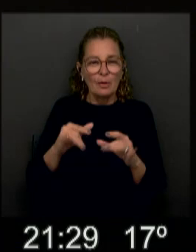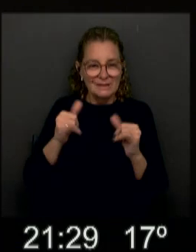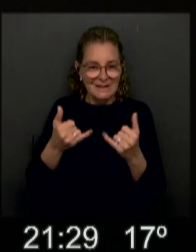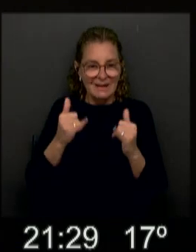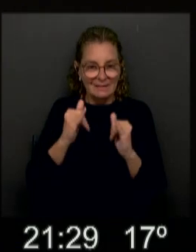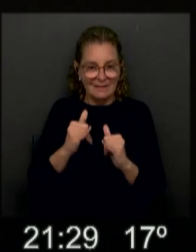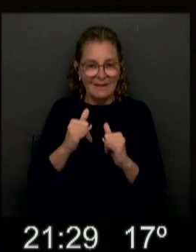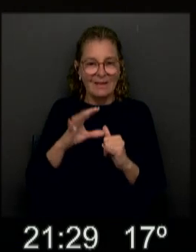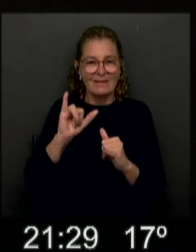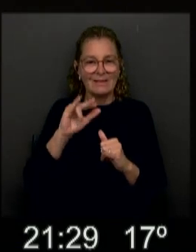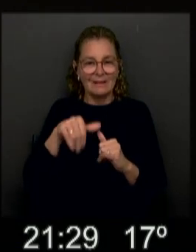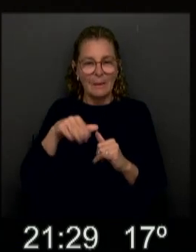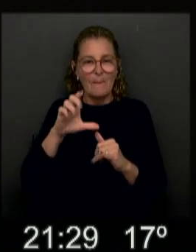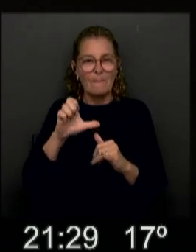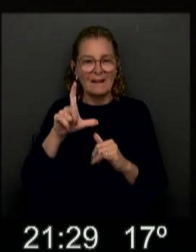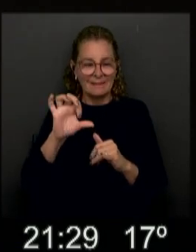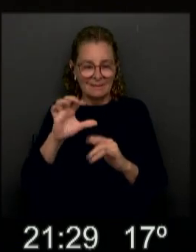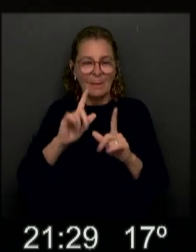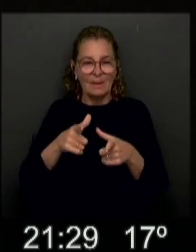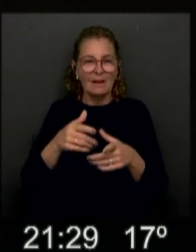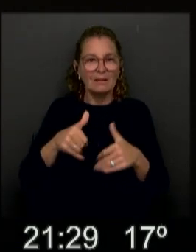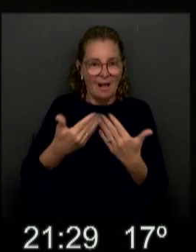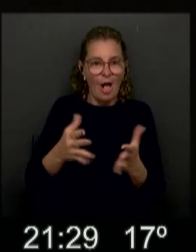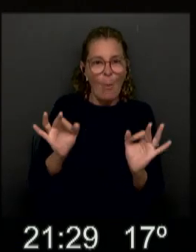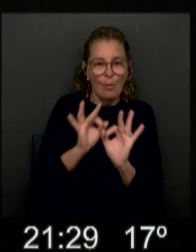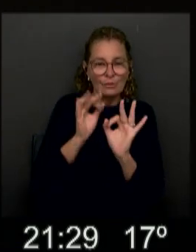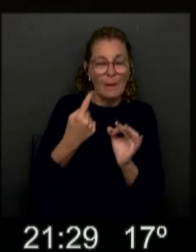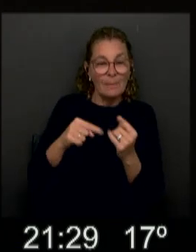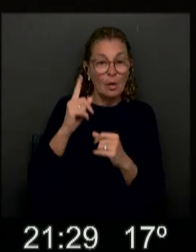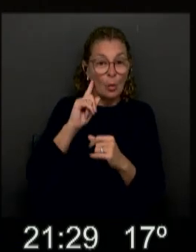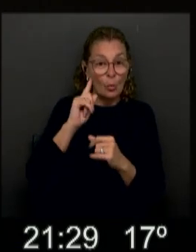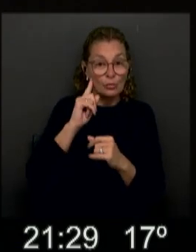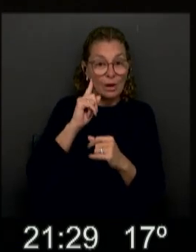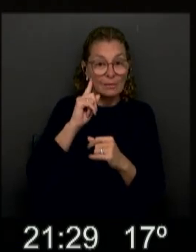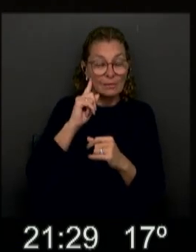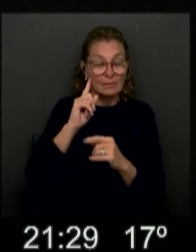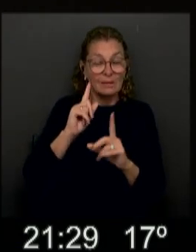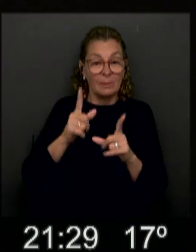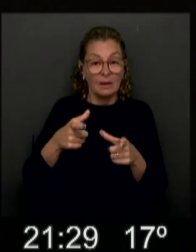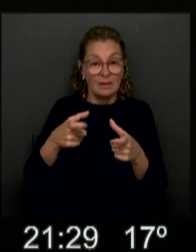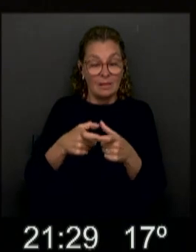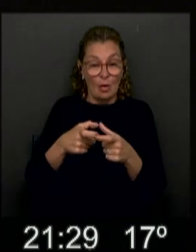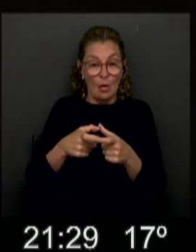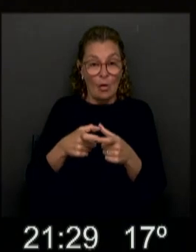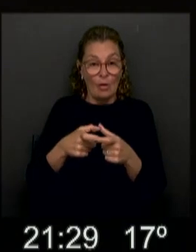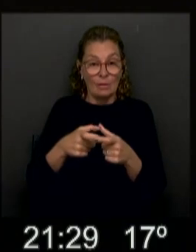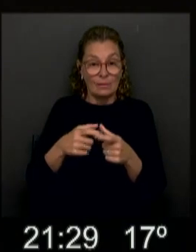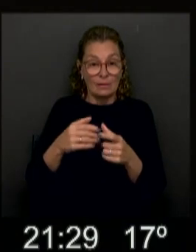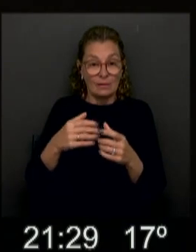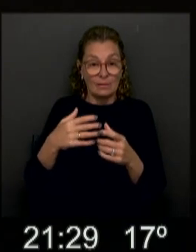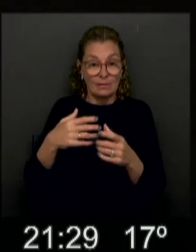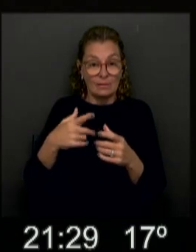también simples ustedes y eso, pero claro, vos escuchás el disco y te va